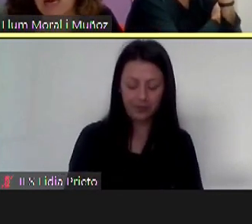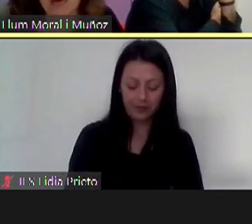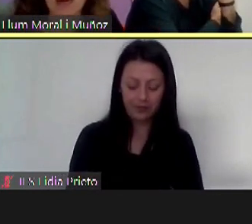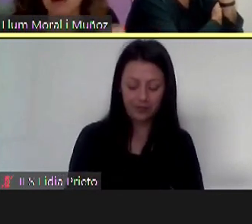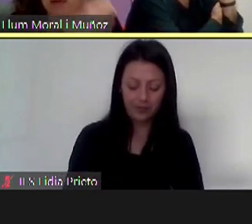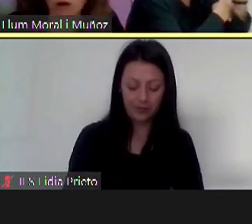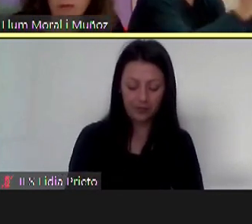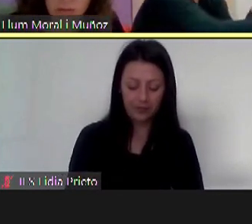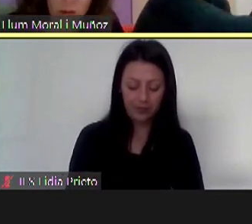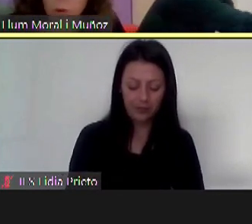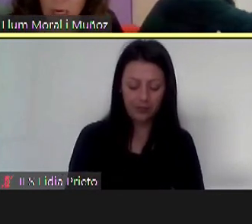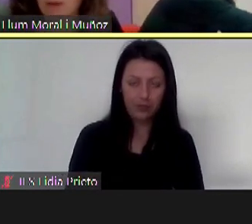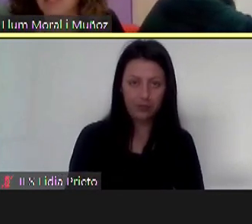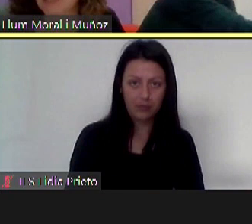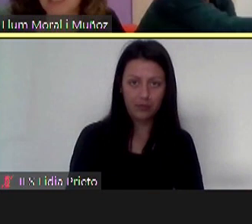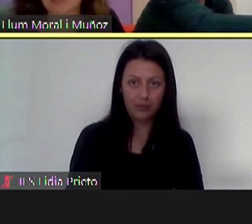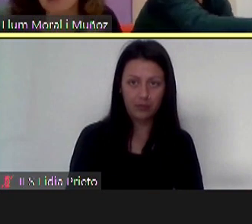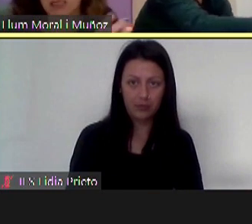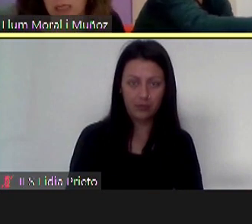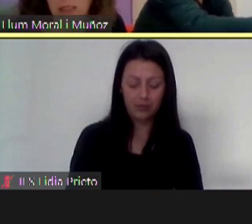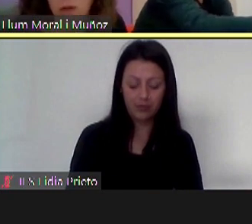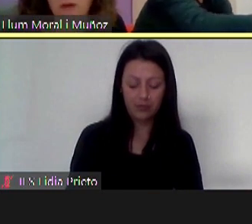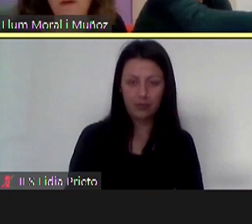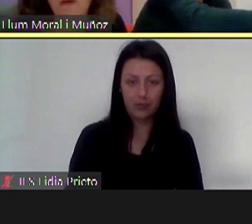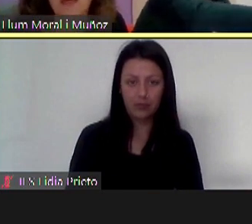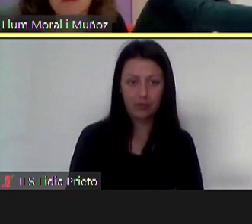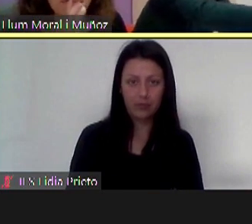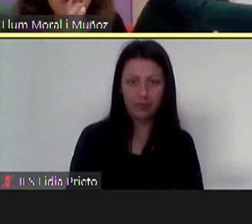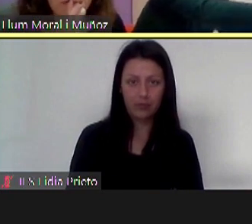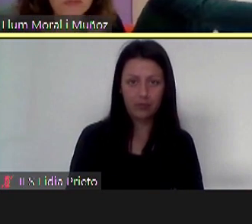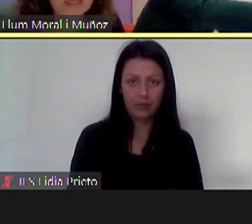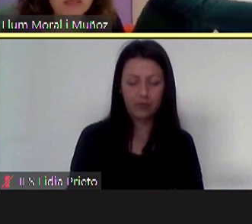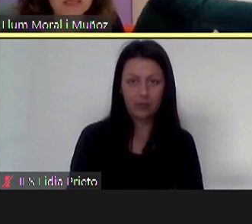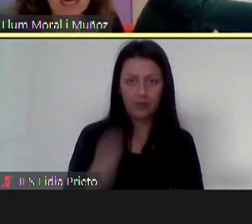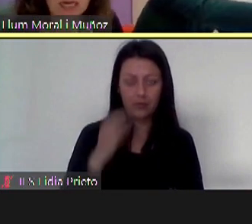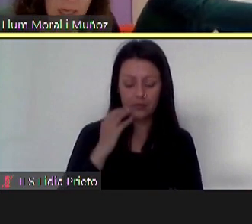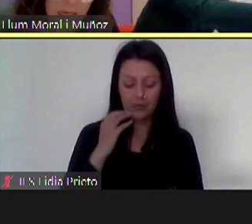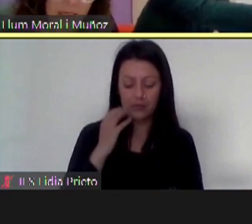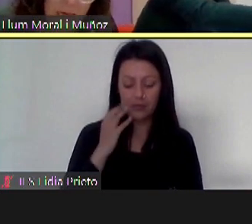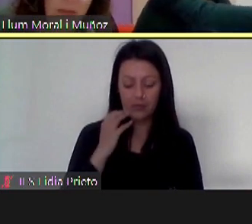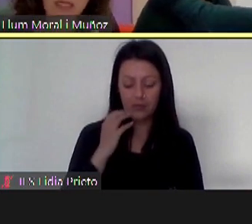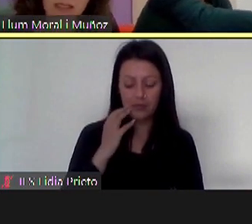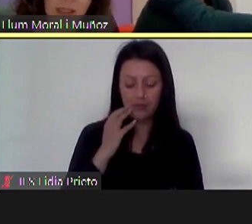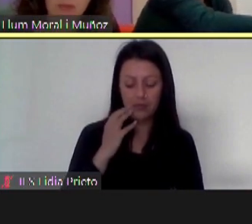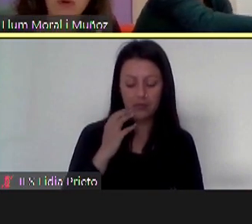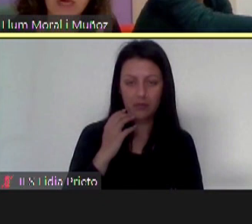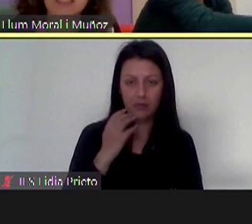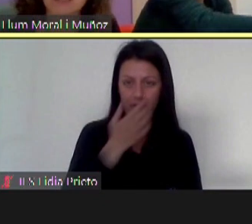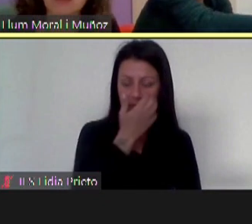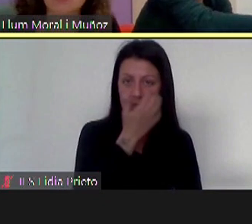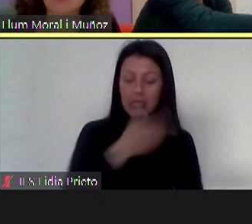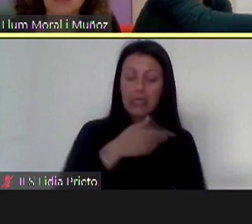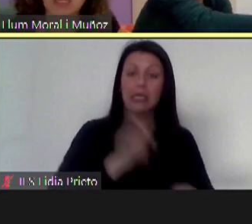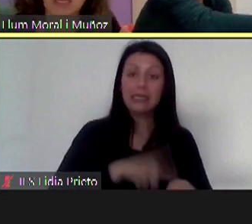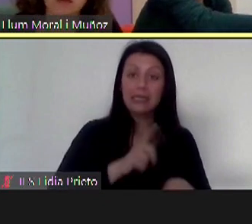de tal era lo más malo mundial y de perseguía, ni nada de eso. Y hay que invertir tiempo en